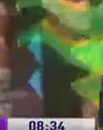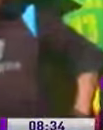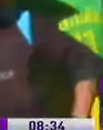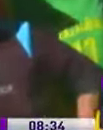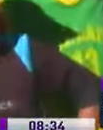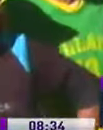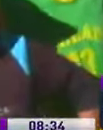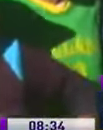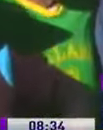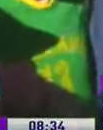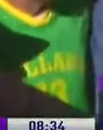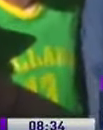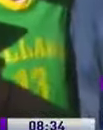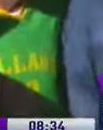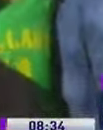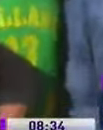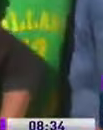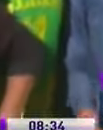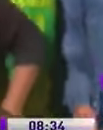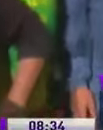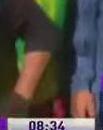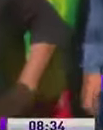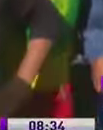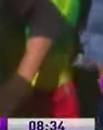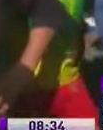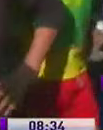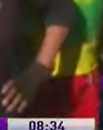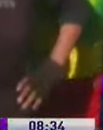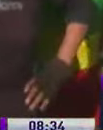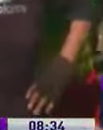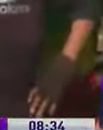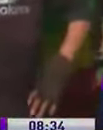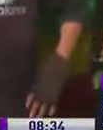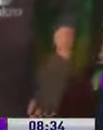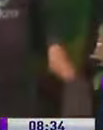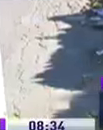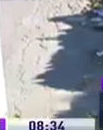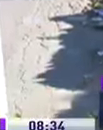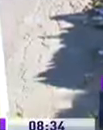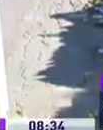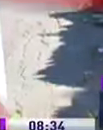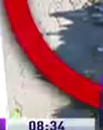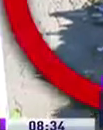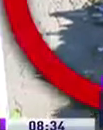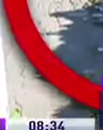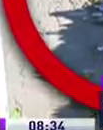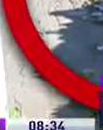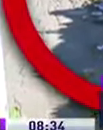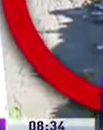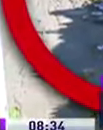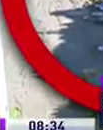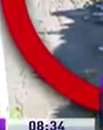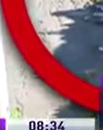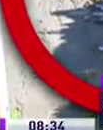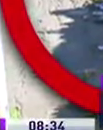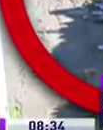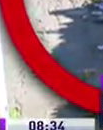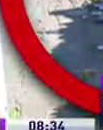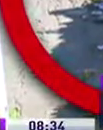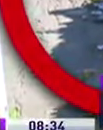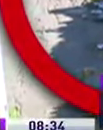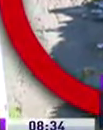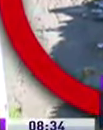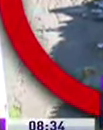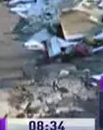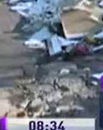¿A quién pone los escombros así en la avenida del parque? Los irresponsables que no quieren al deportista. Mire, como ponen ahí eso, nos dejan entrenar bien. ¿Qué peligro